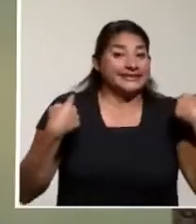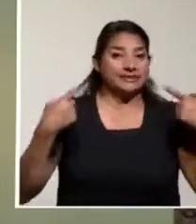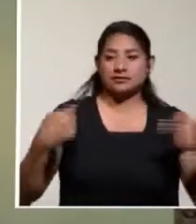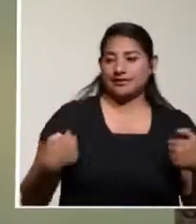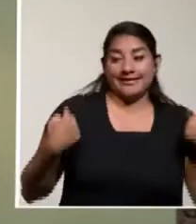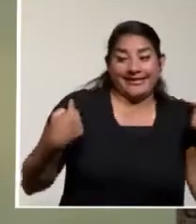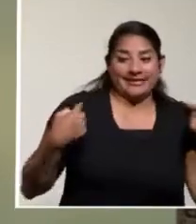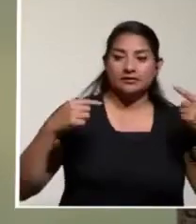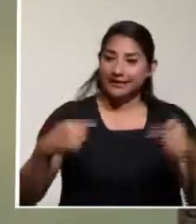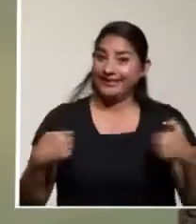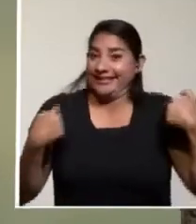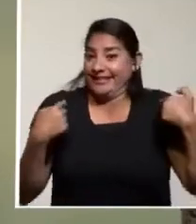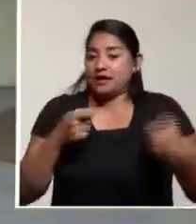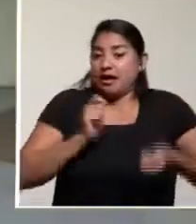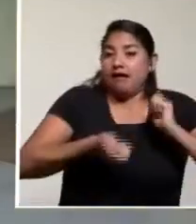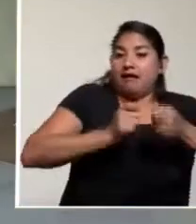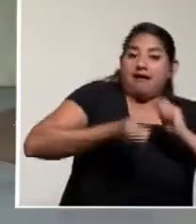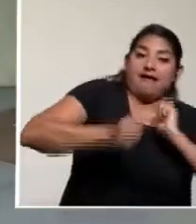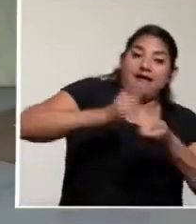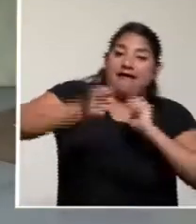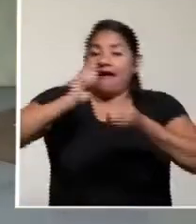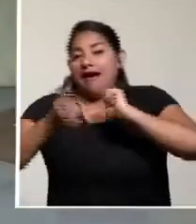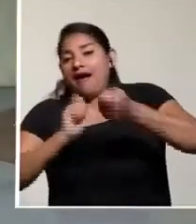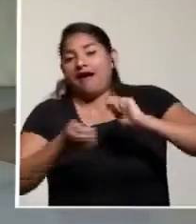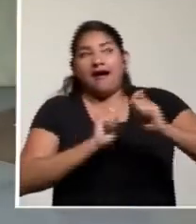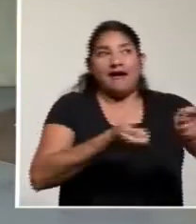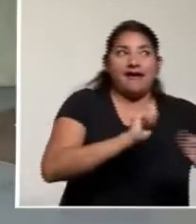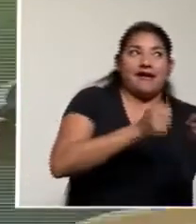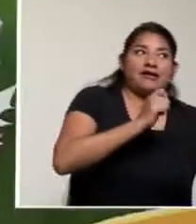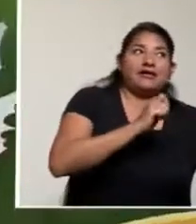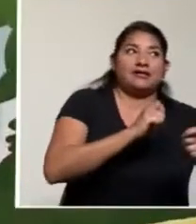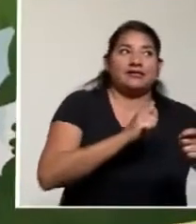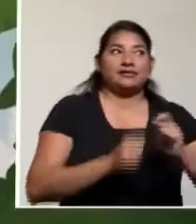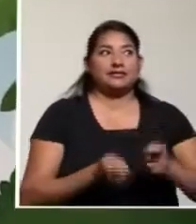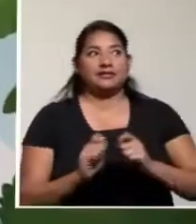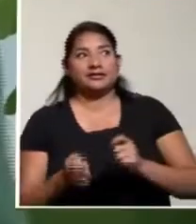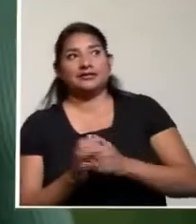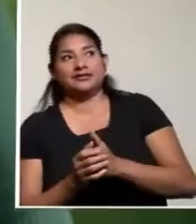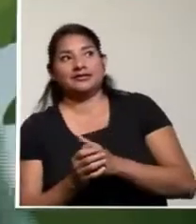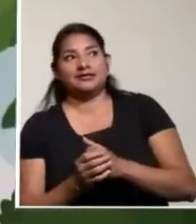simpatía hasta que pare la batería.